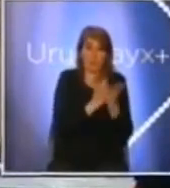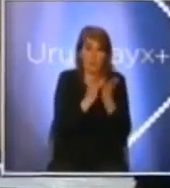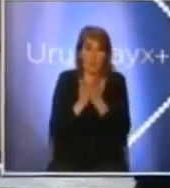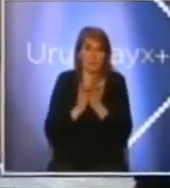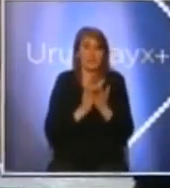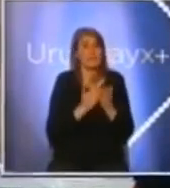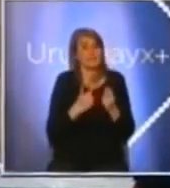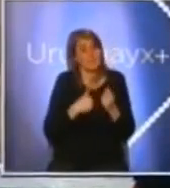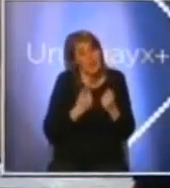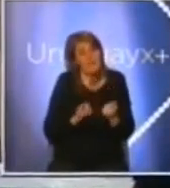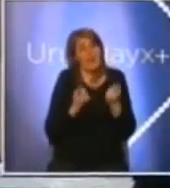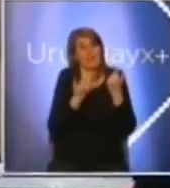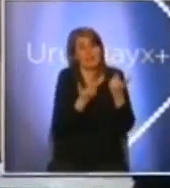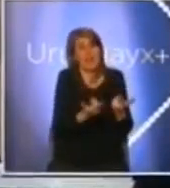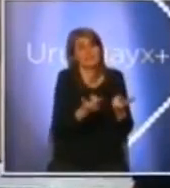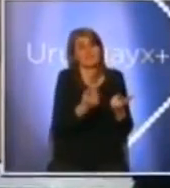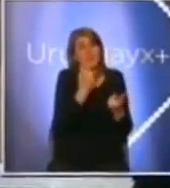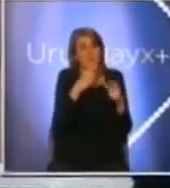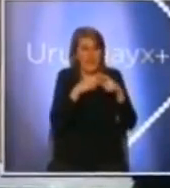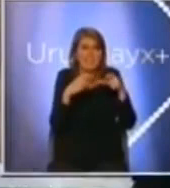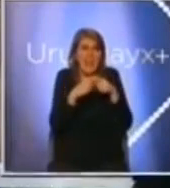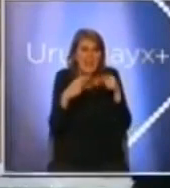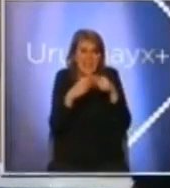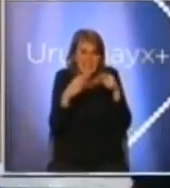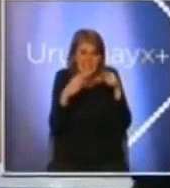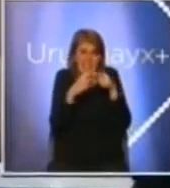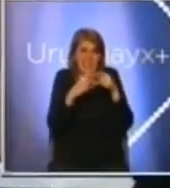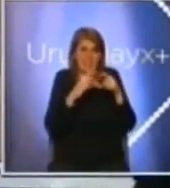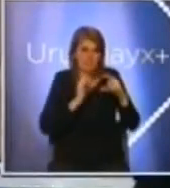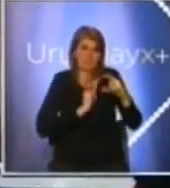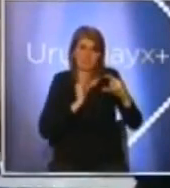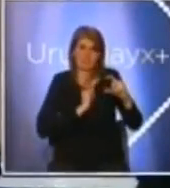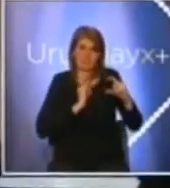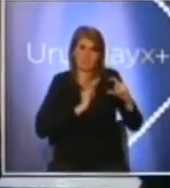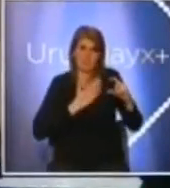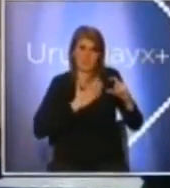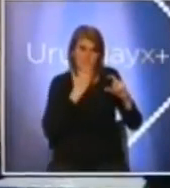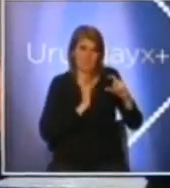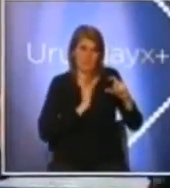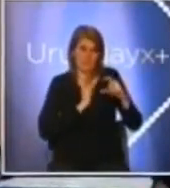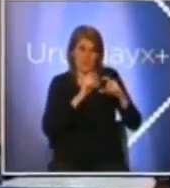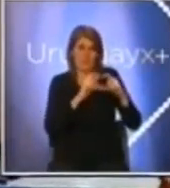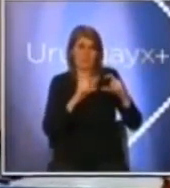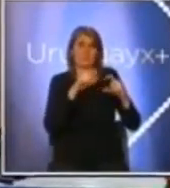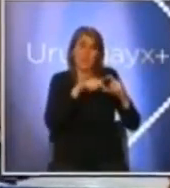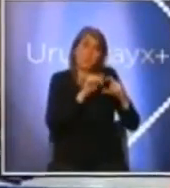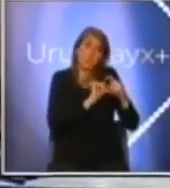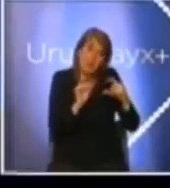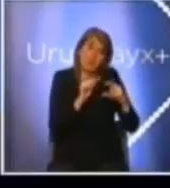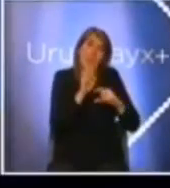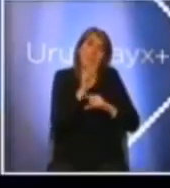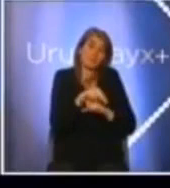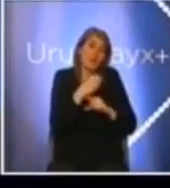les asignará una tarjeta inteligente de identificación que, en principio, podrán usar